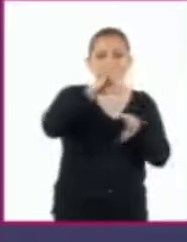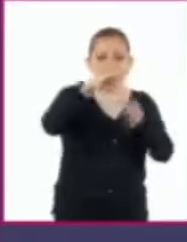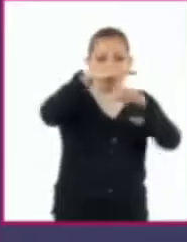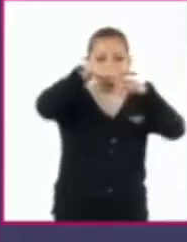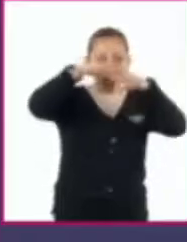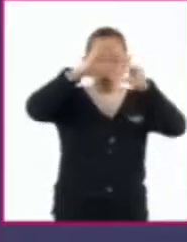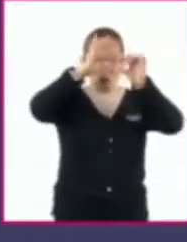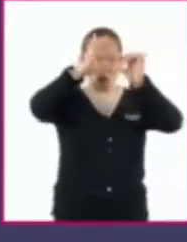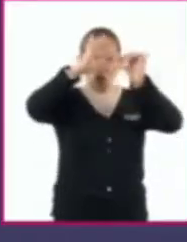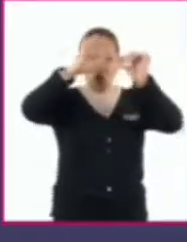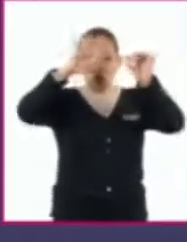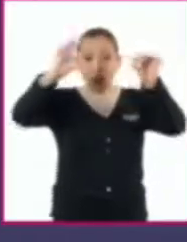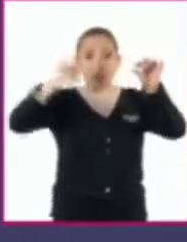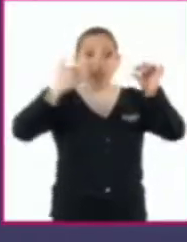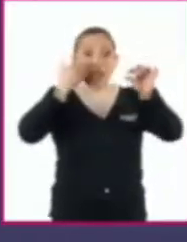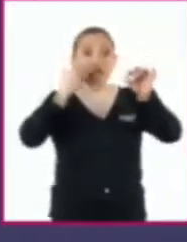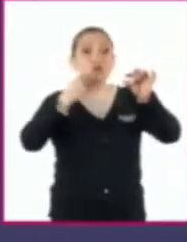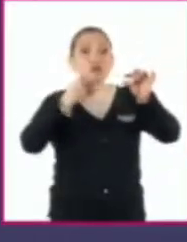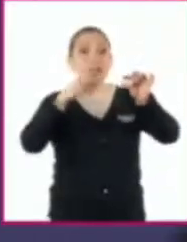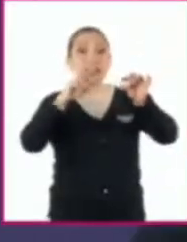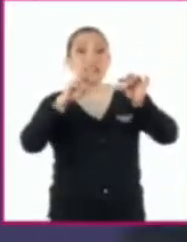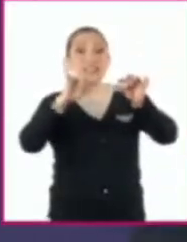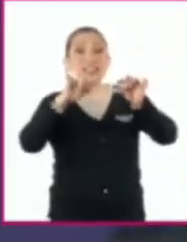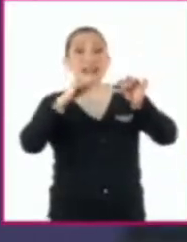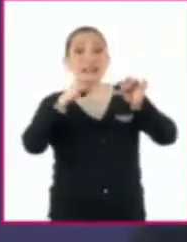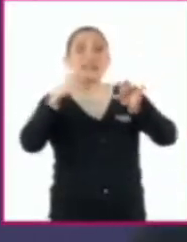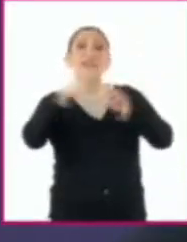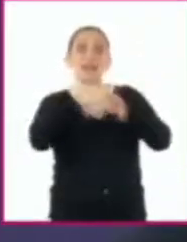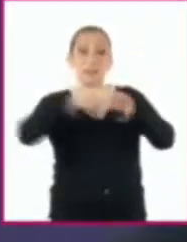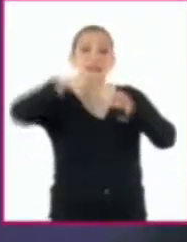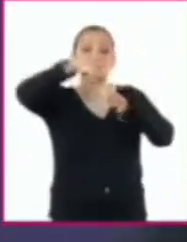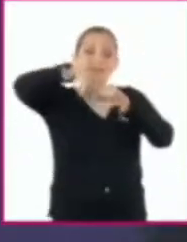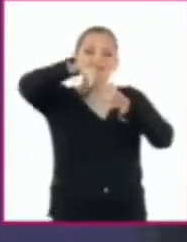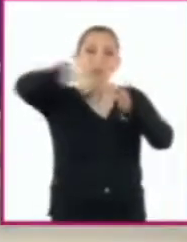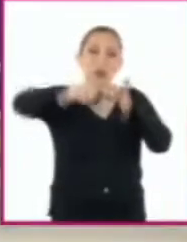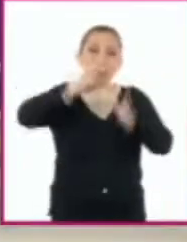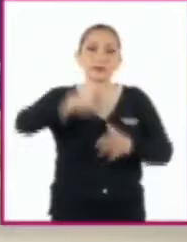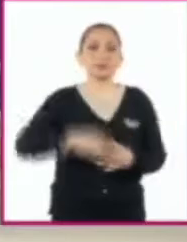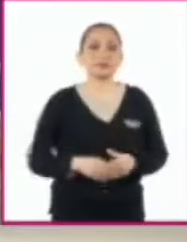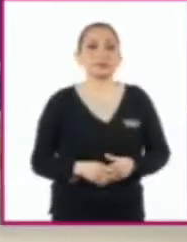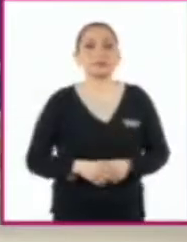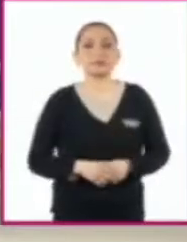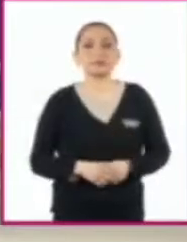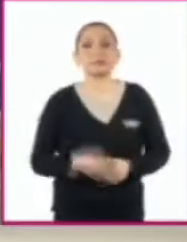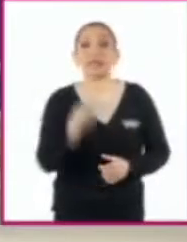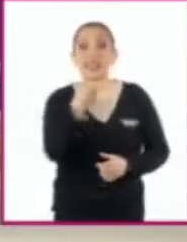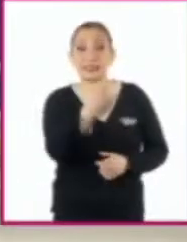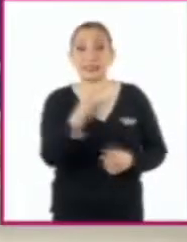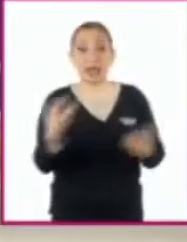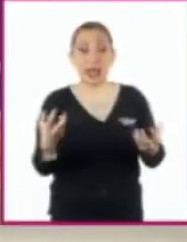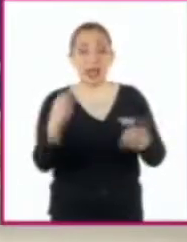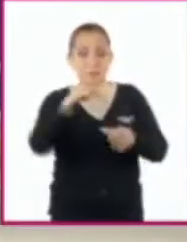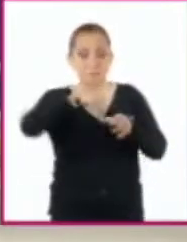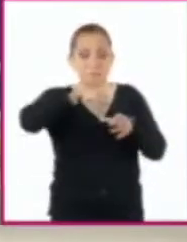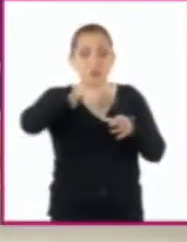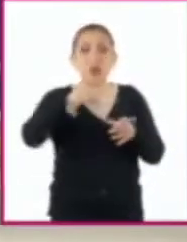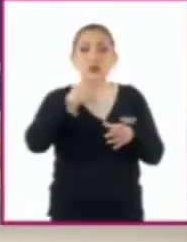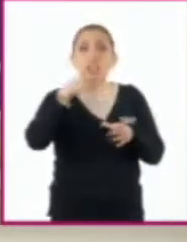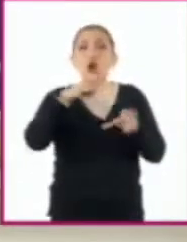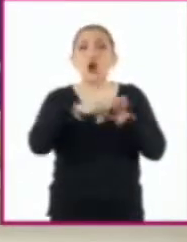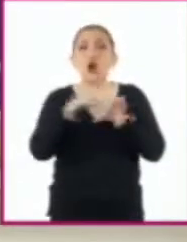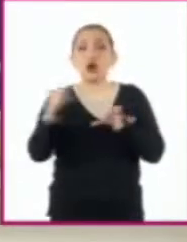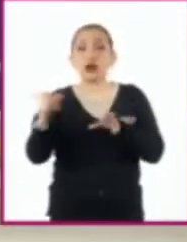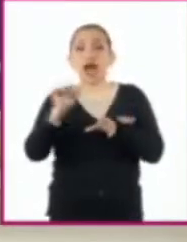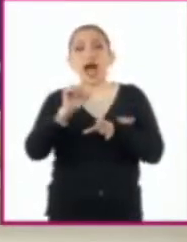encima. Si quieren utilizar la vinagreta, deberán de agitarla nuevamente. Esta mezcla la puedes utilizar como